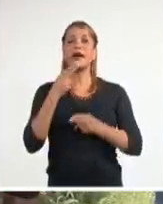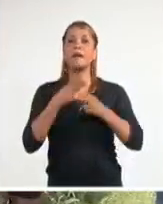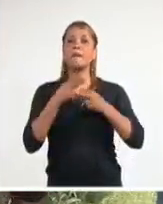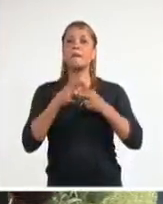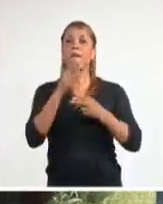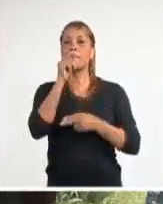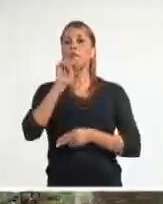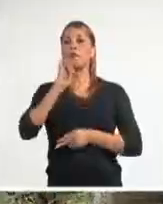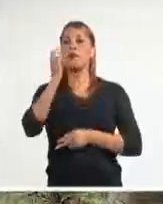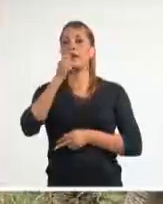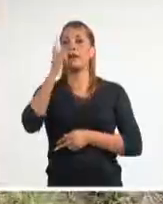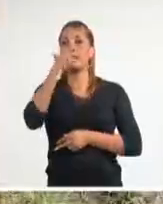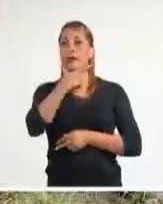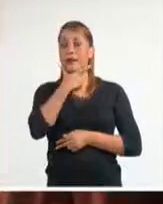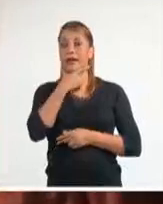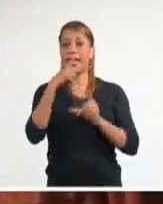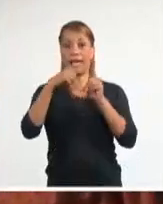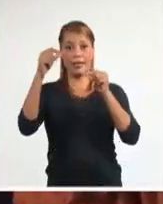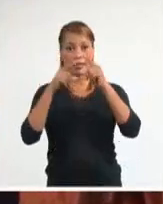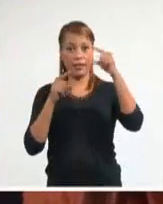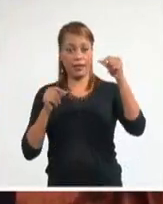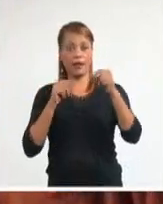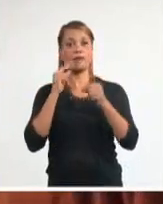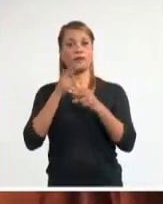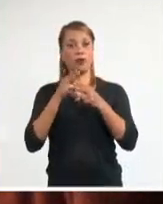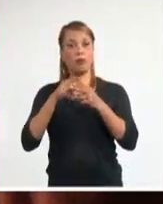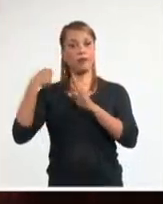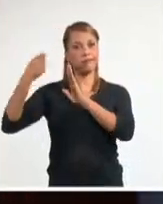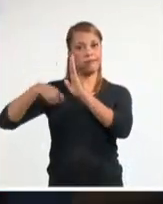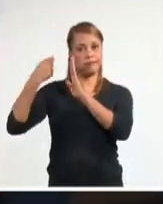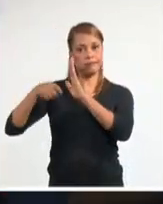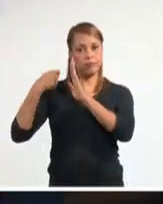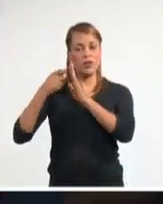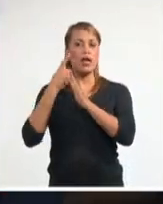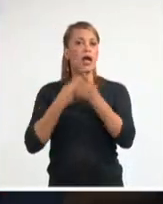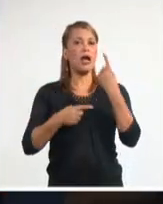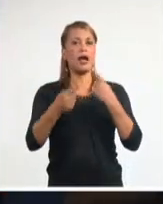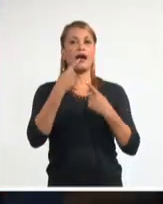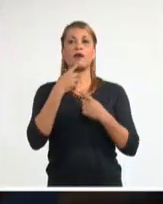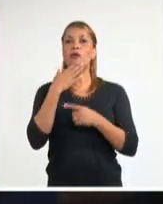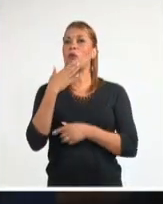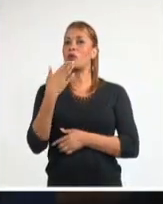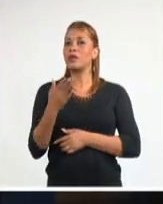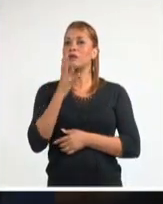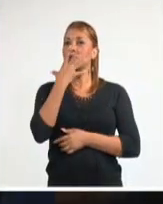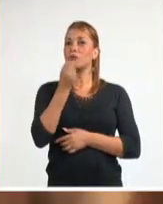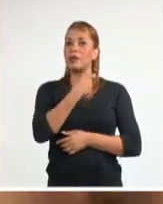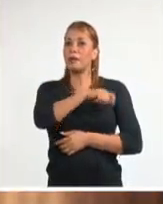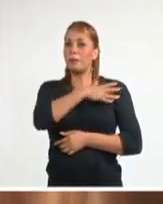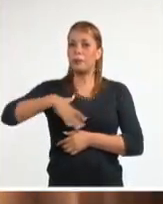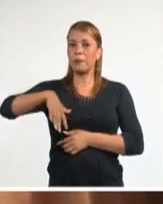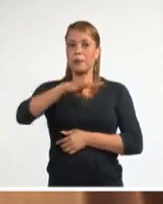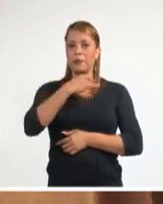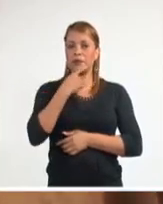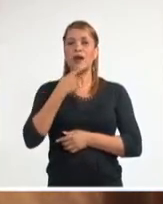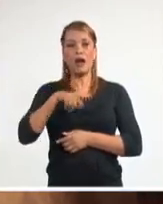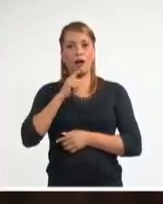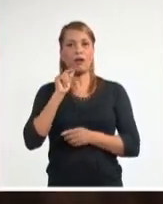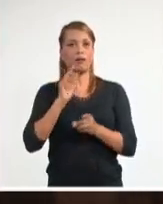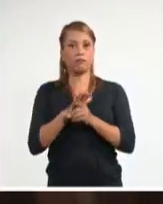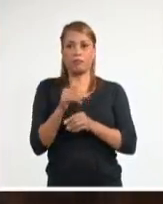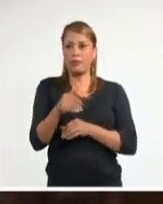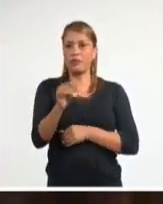canal Cubavisión para dar la bienvenida a formas productivas que diversifiquen nuestras propuestas televisivas. Estreno en la pantalla